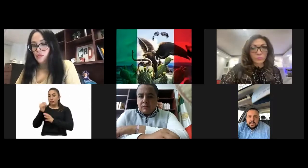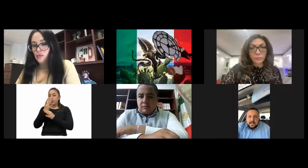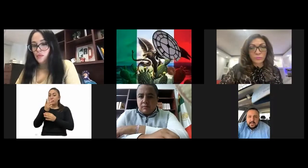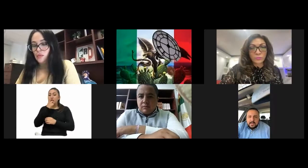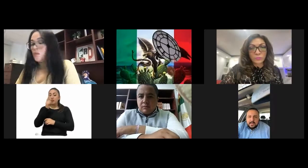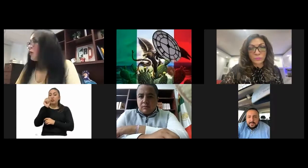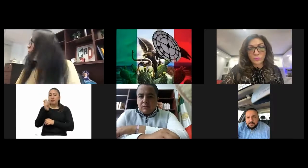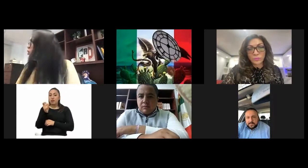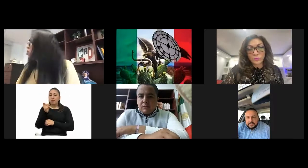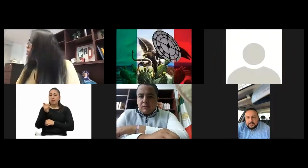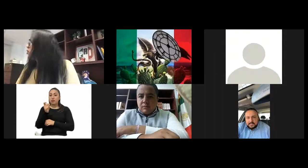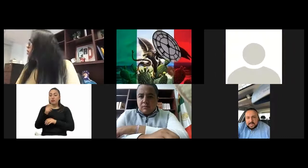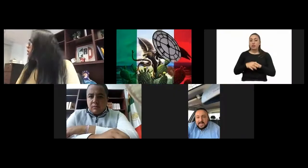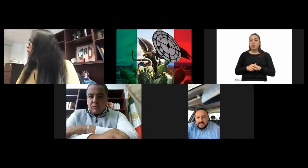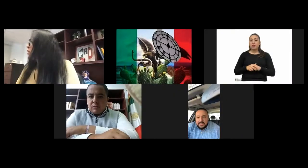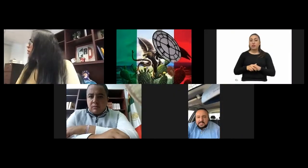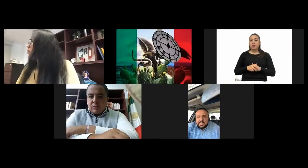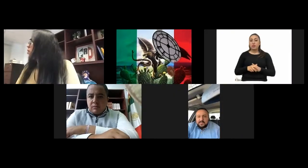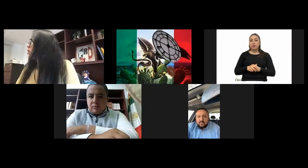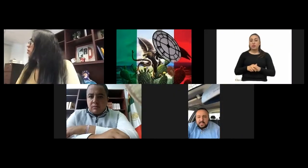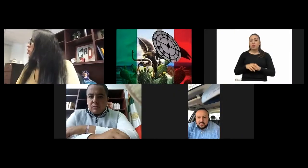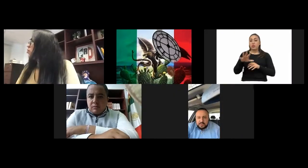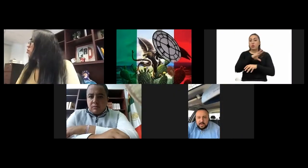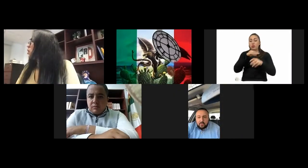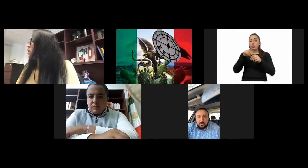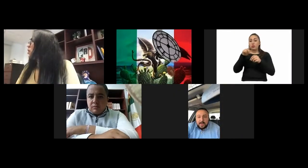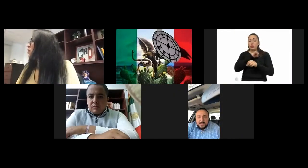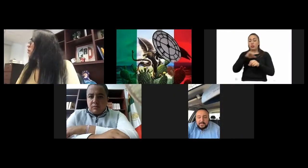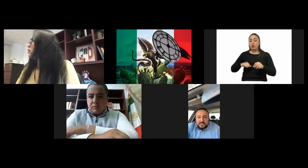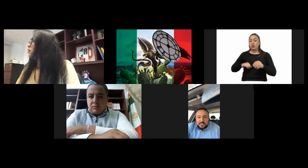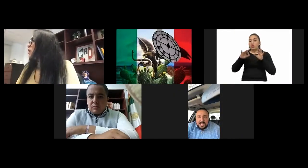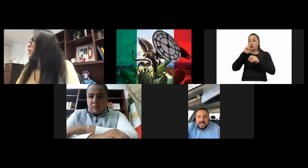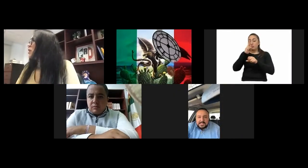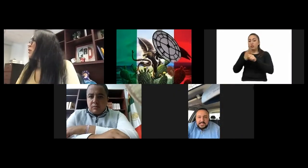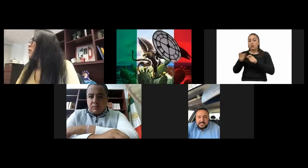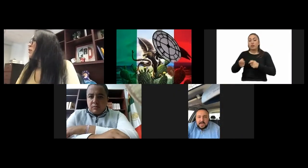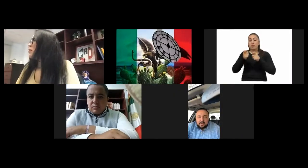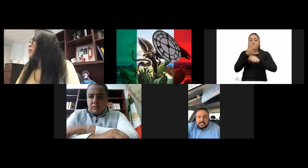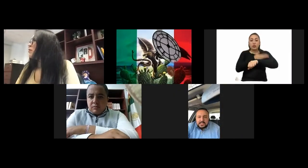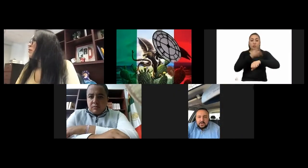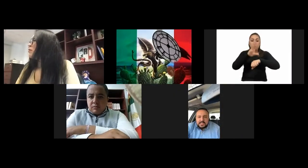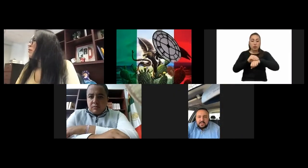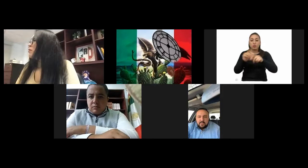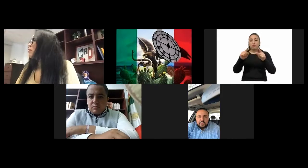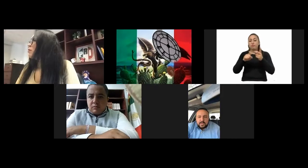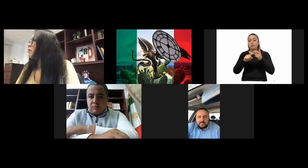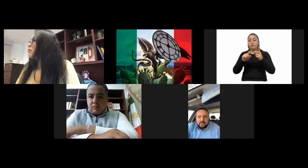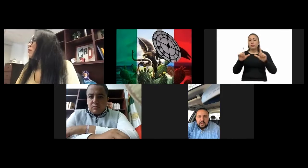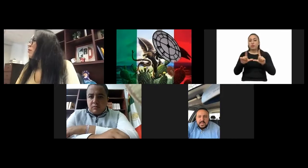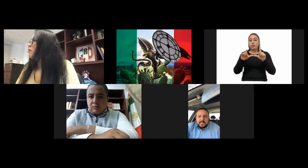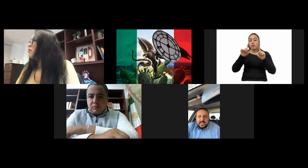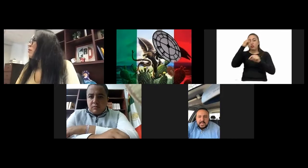pues, alcaldías es facultad exclusiva, otorgar permisos, licencias y autorizaciones, así como